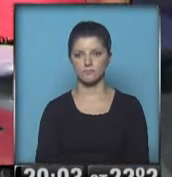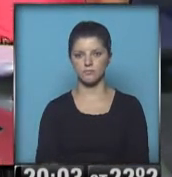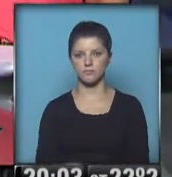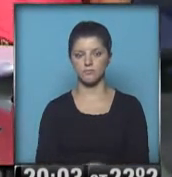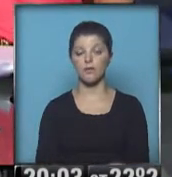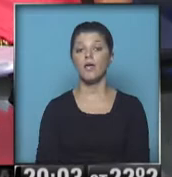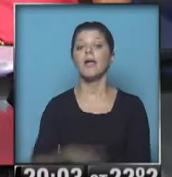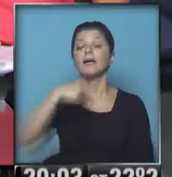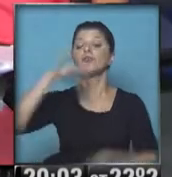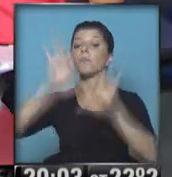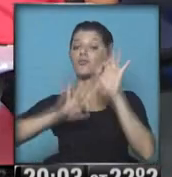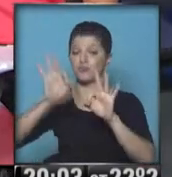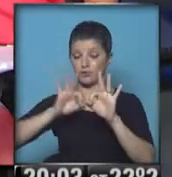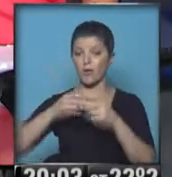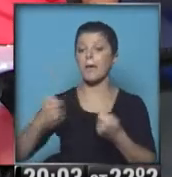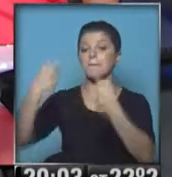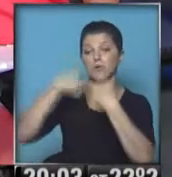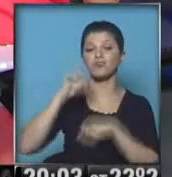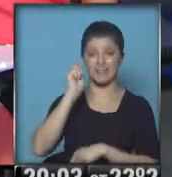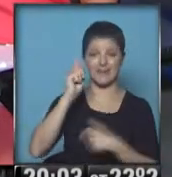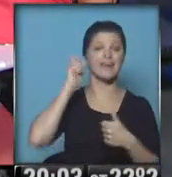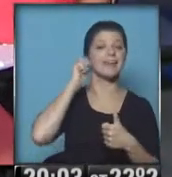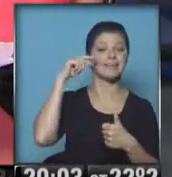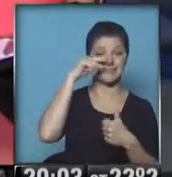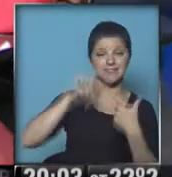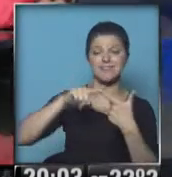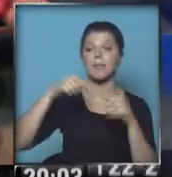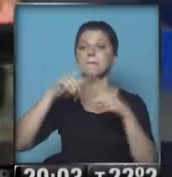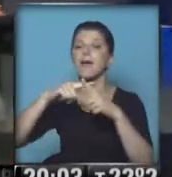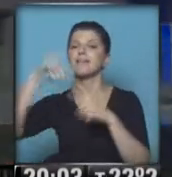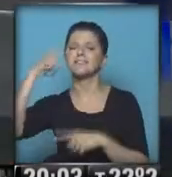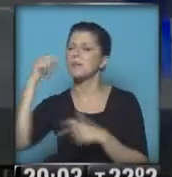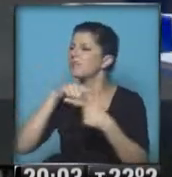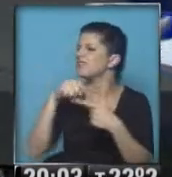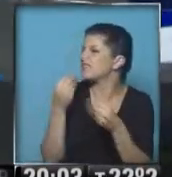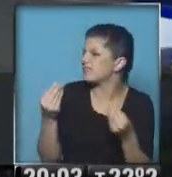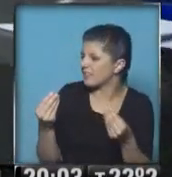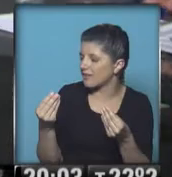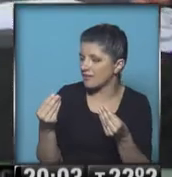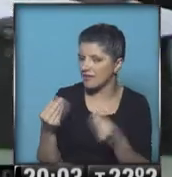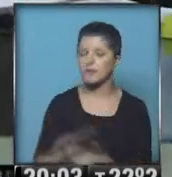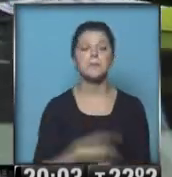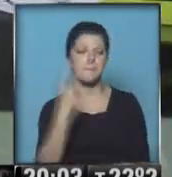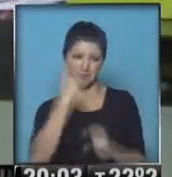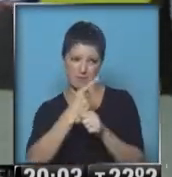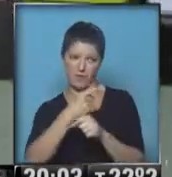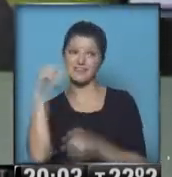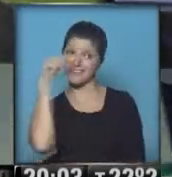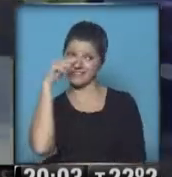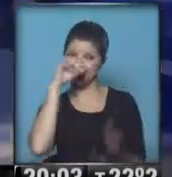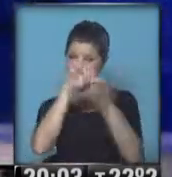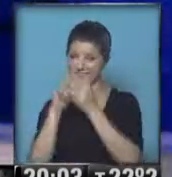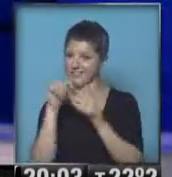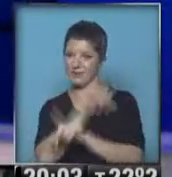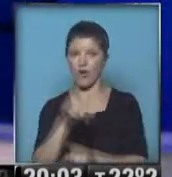Decíamos un proyecto que respalda el G77 más China. Pedro Brigger, ¿qué es el G77? Primero recordemos que ya no son 77 países, sino que